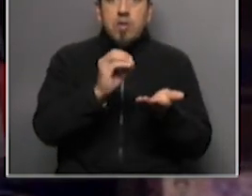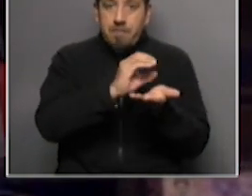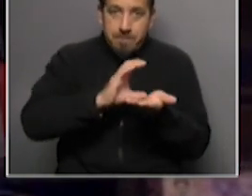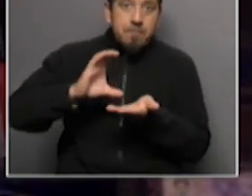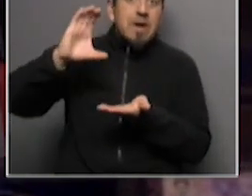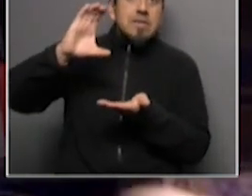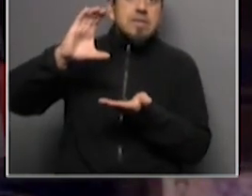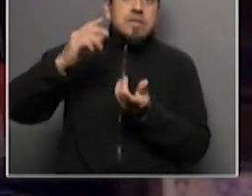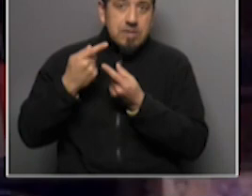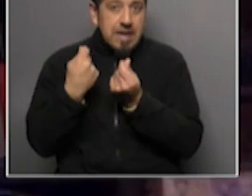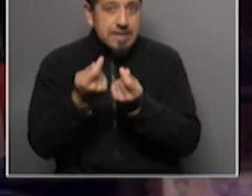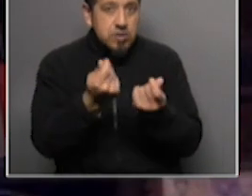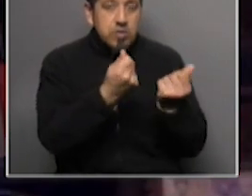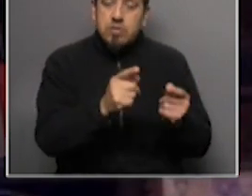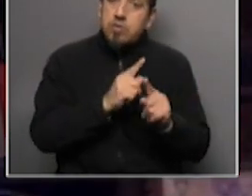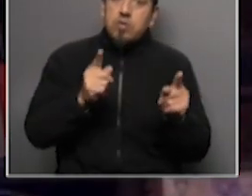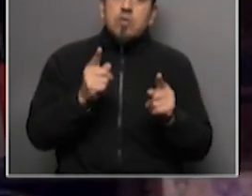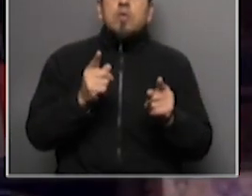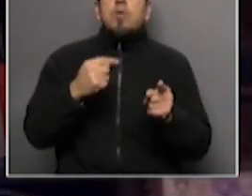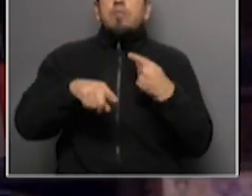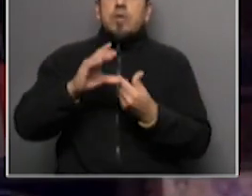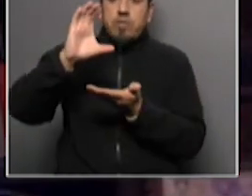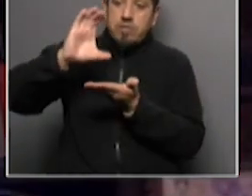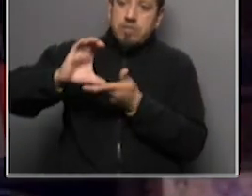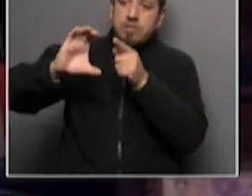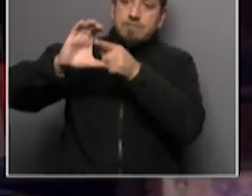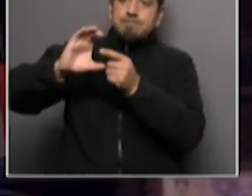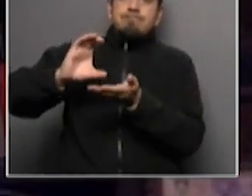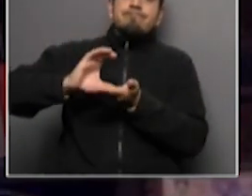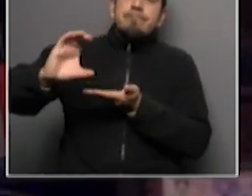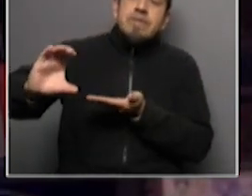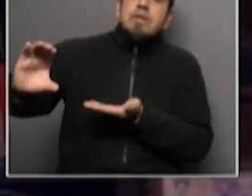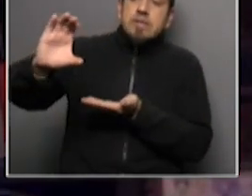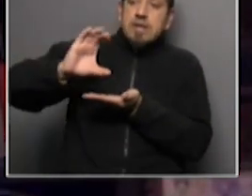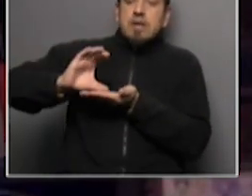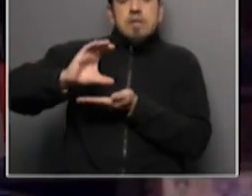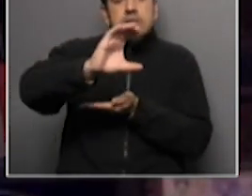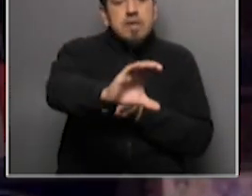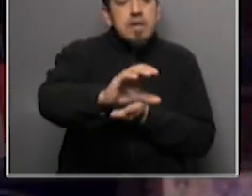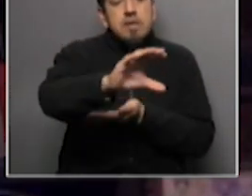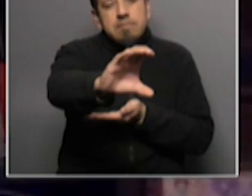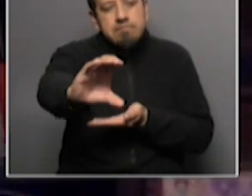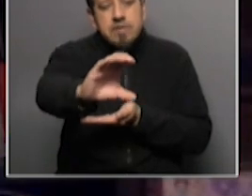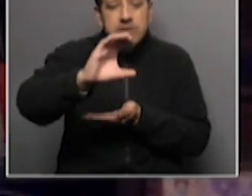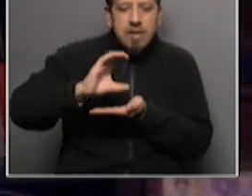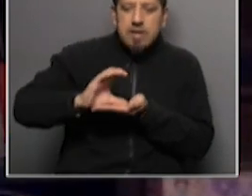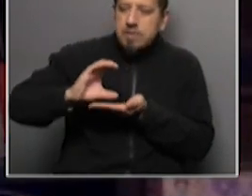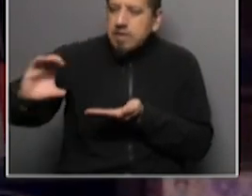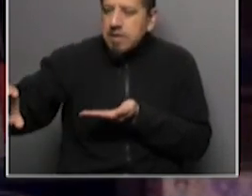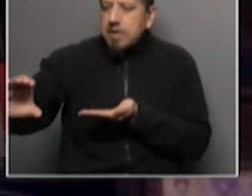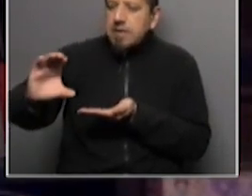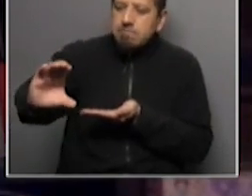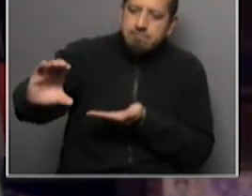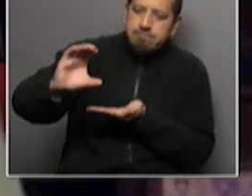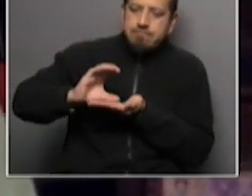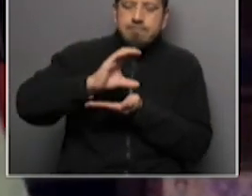pero sí se ajustan partidas. Hay innovación institucional, hay algunas reformas importantes. Pero lo